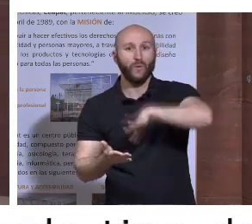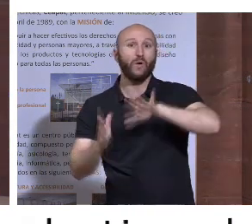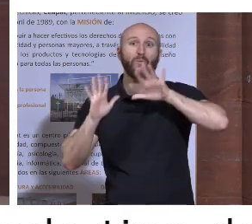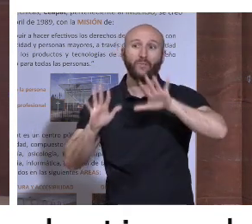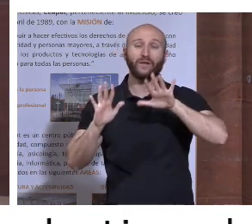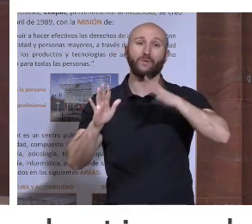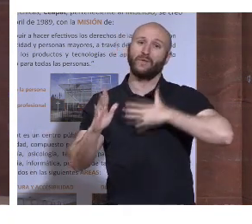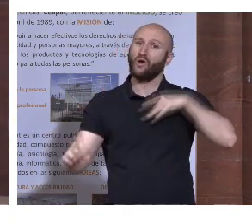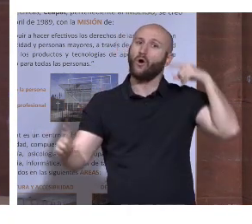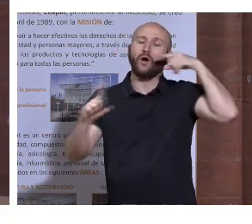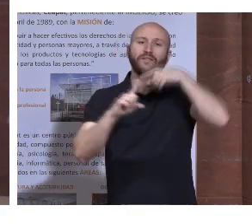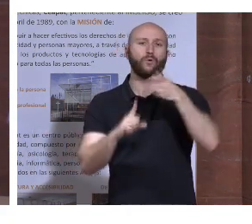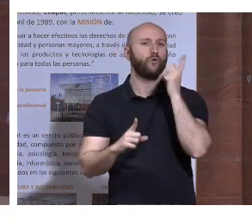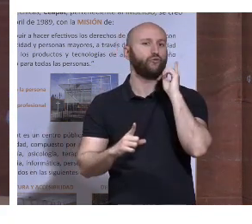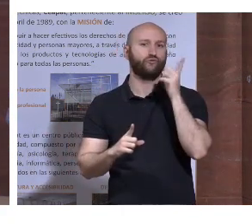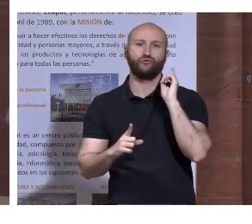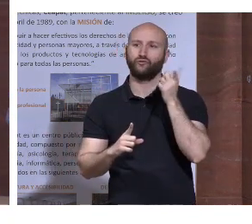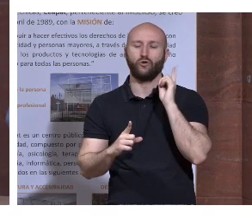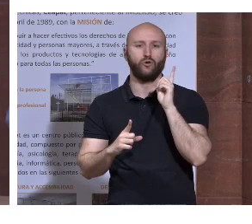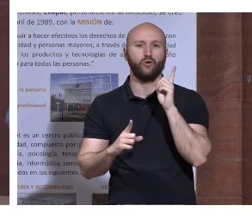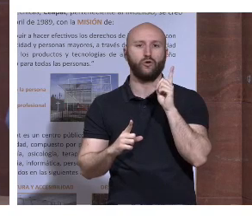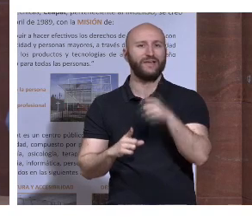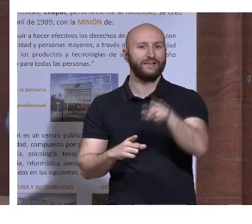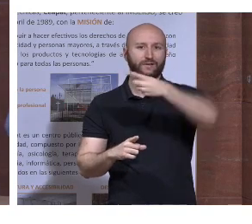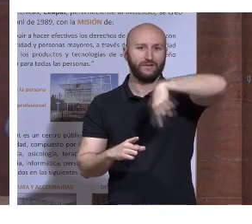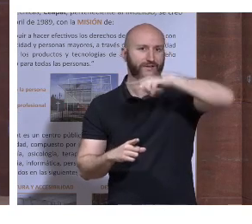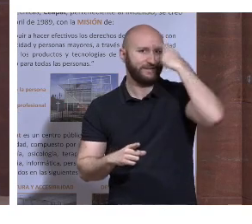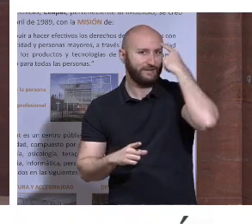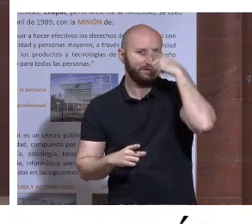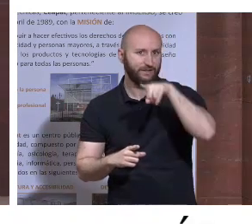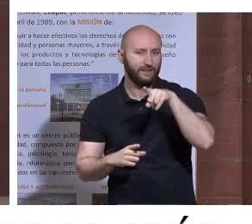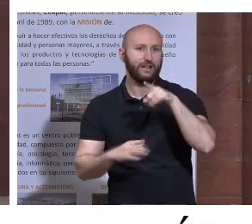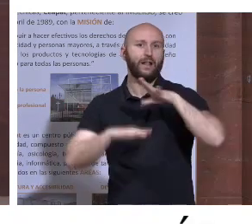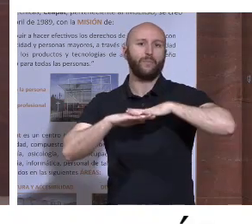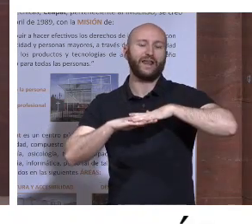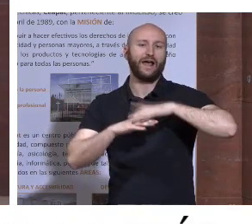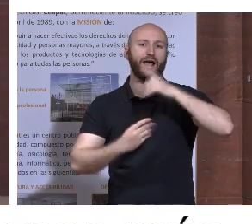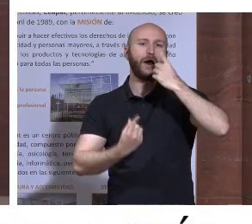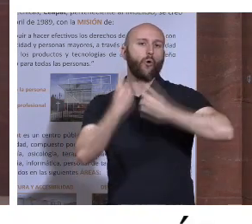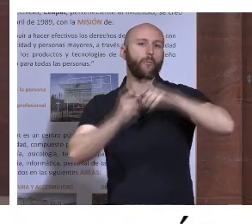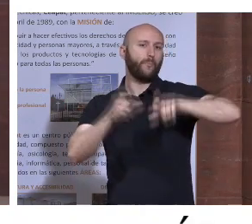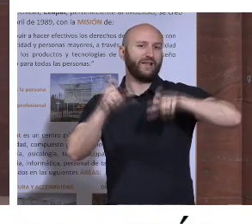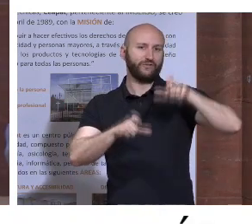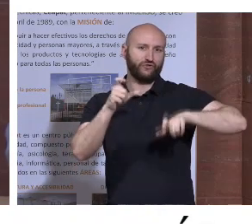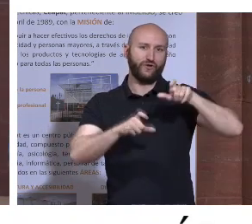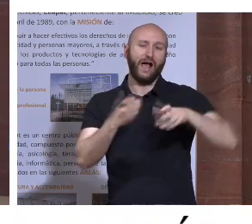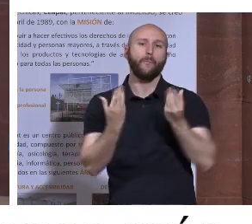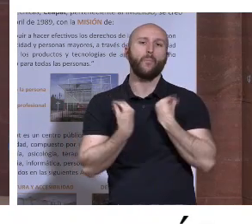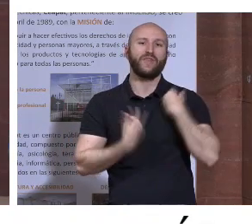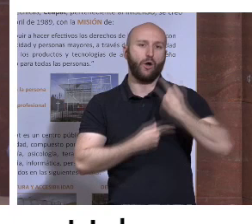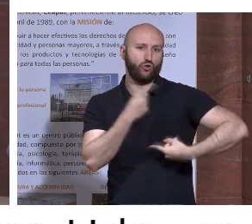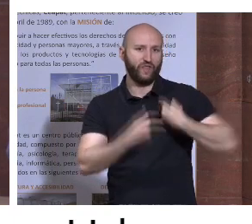mi intención aquí es solo que ustedes se hagan una idea para algunas personas, la vida